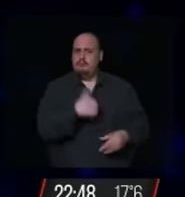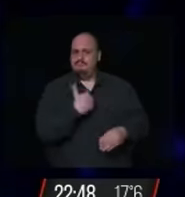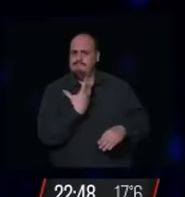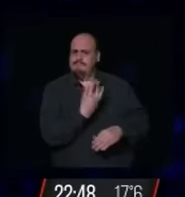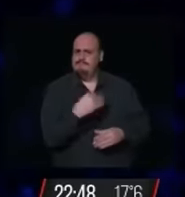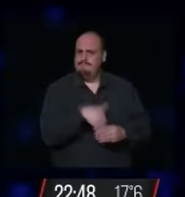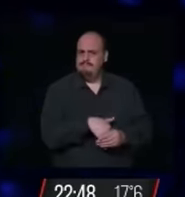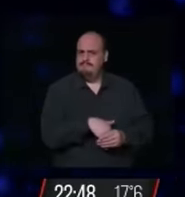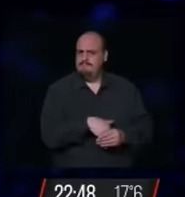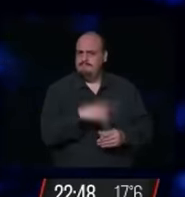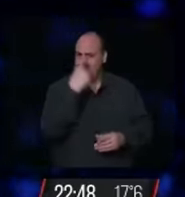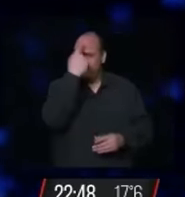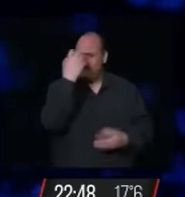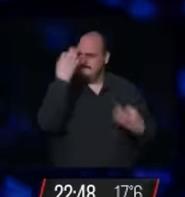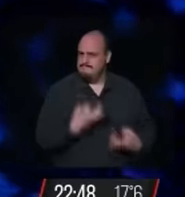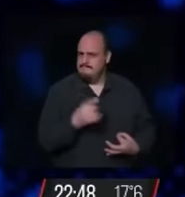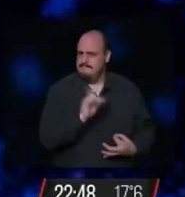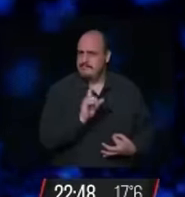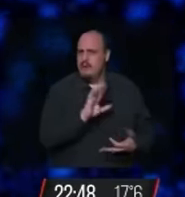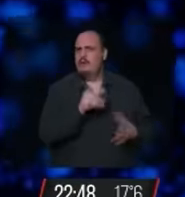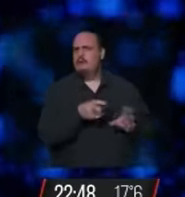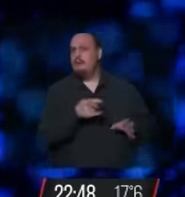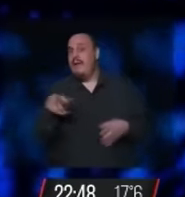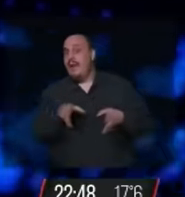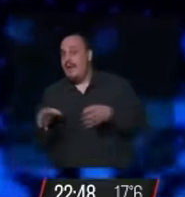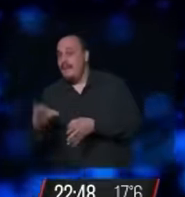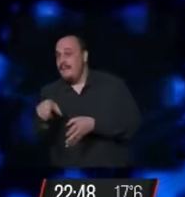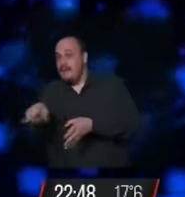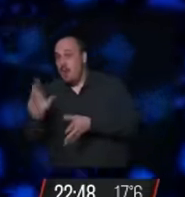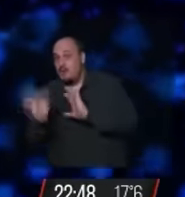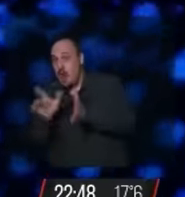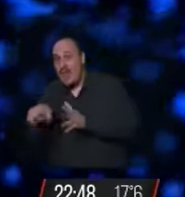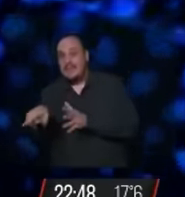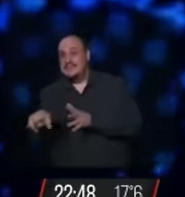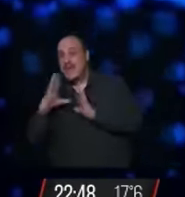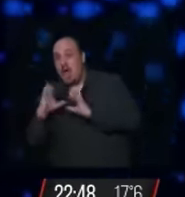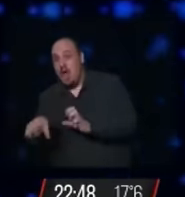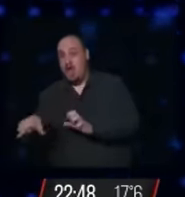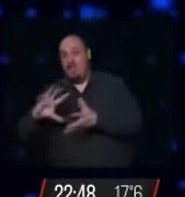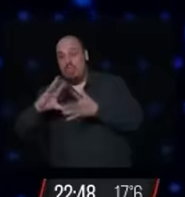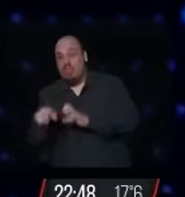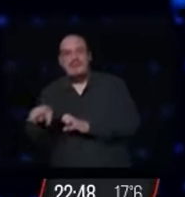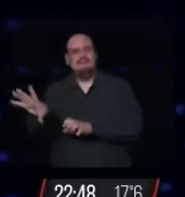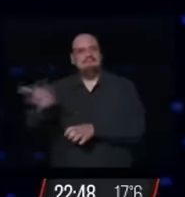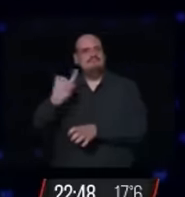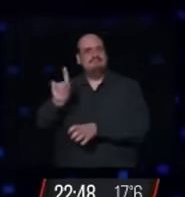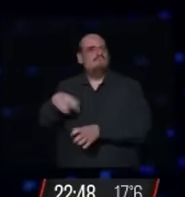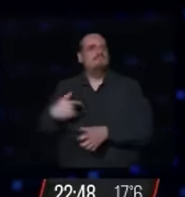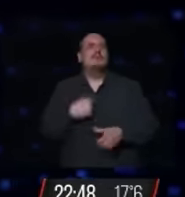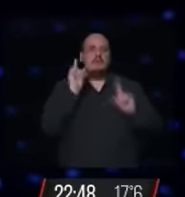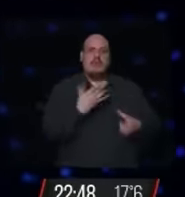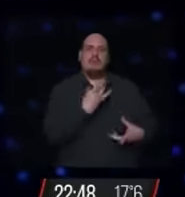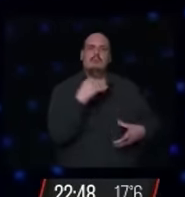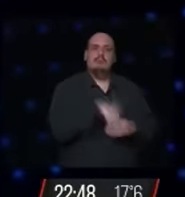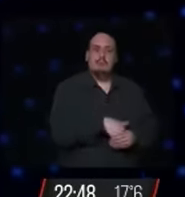como vehículo para no elegir un camino que es violencia, que es odio, que es daño. Y decirles a todos